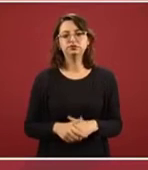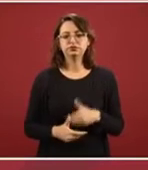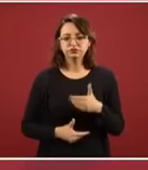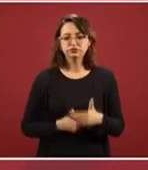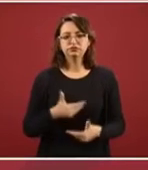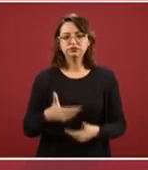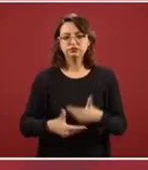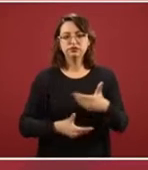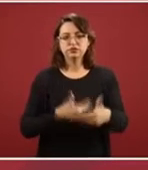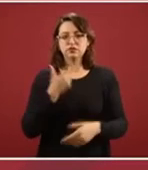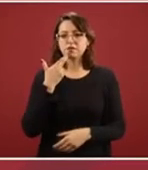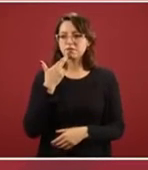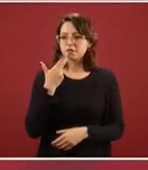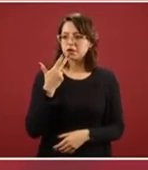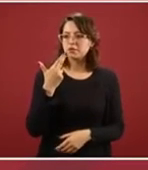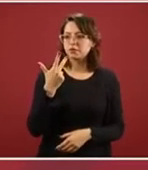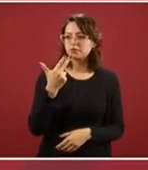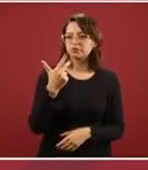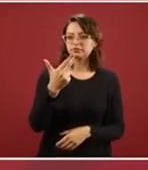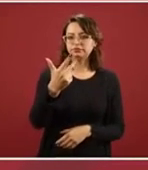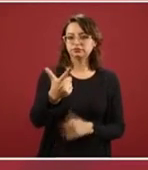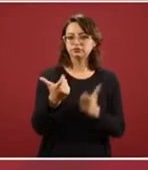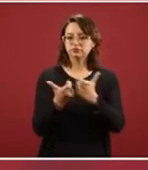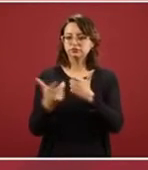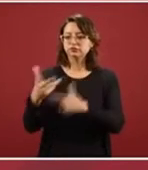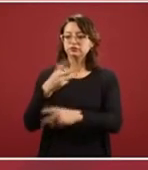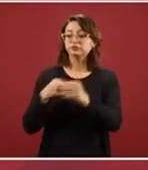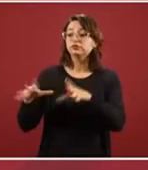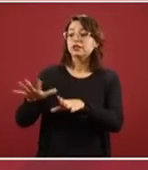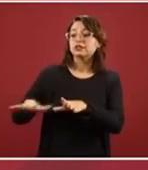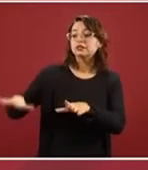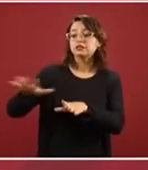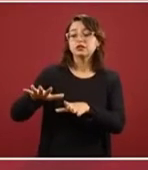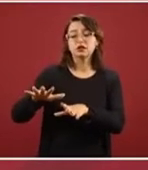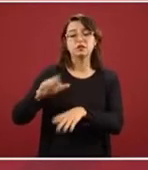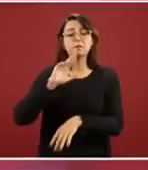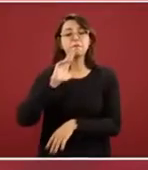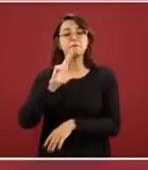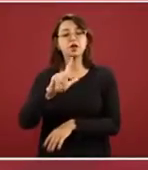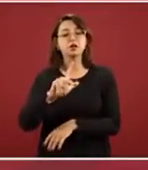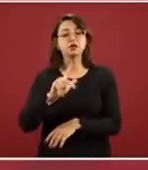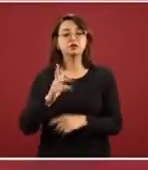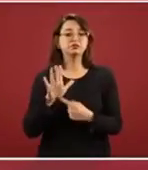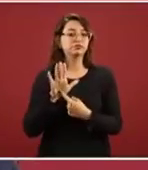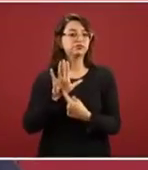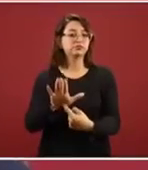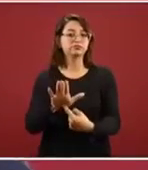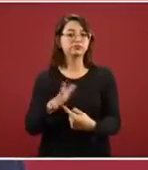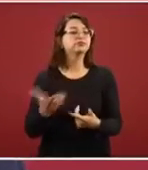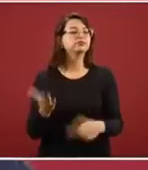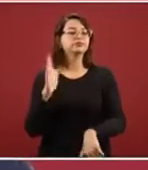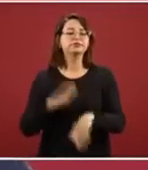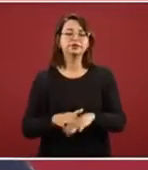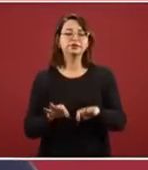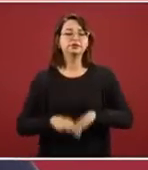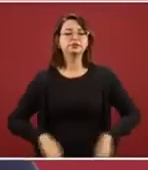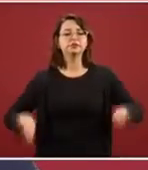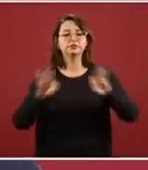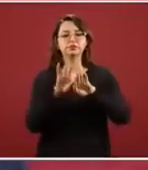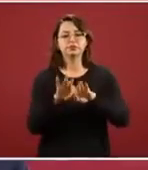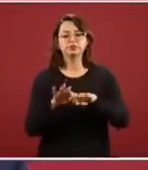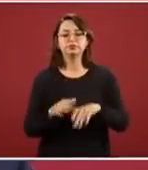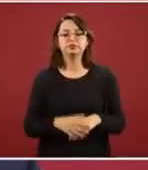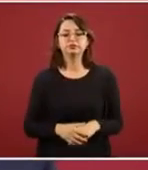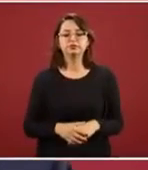mejorando la situación económica, social de la gente, que eso es lo que más nos importa. O sea,